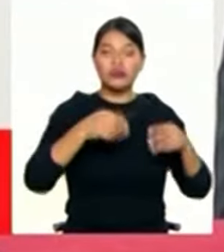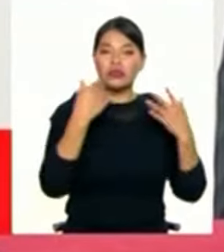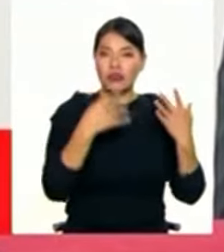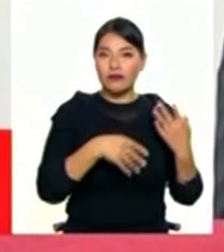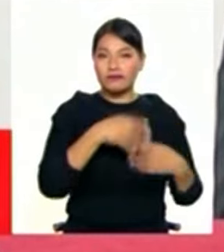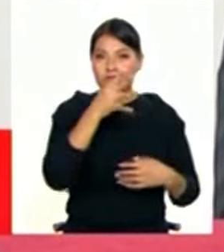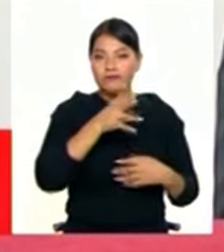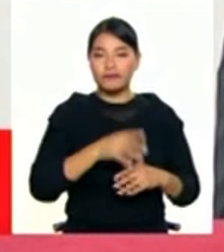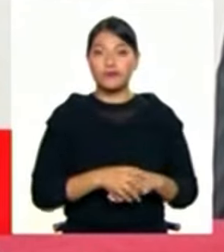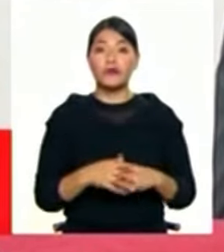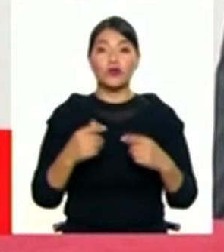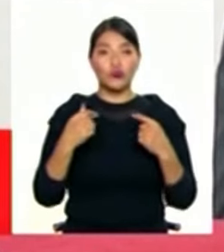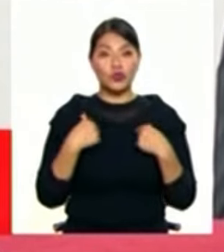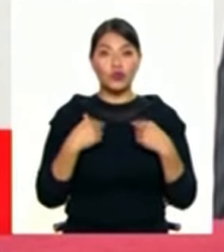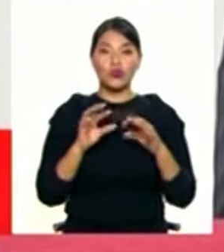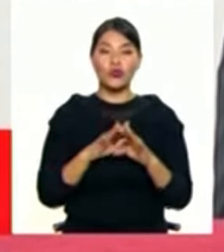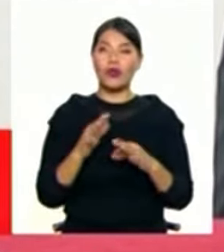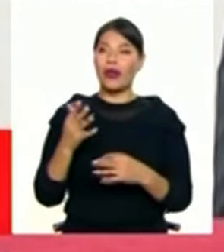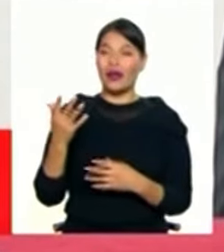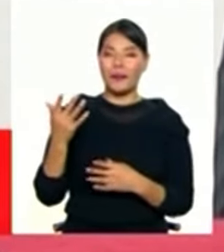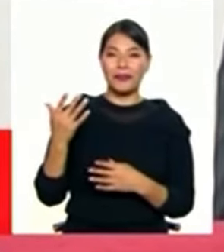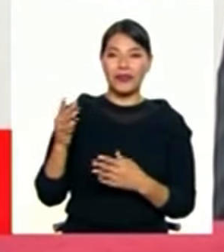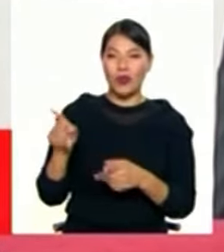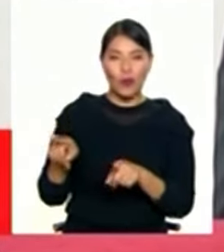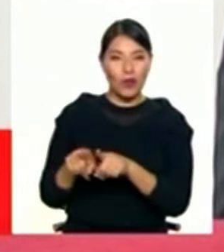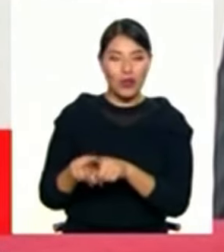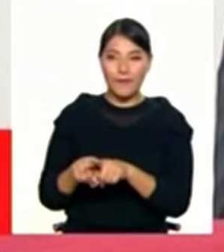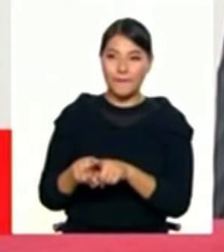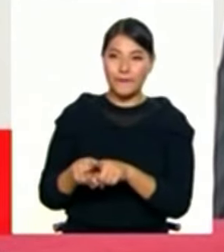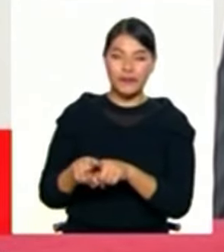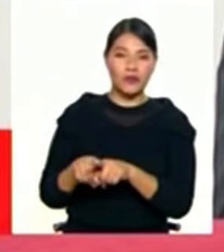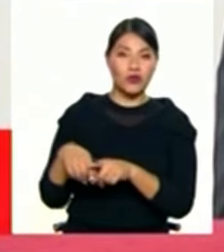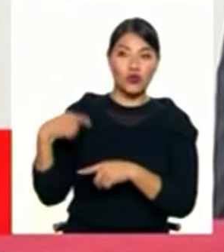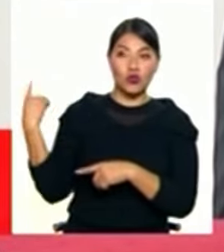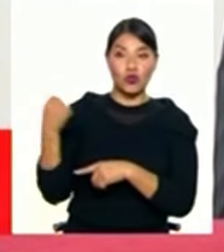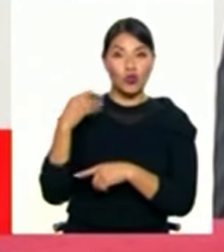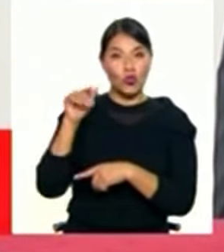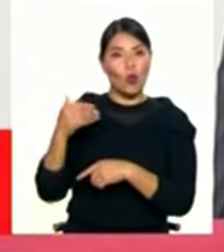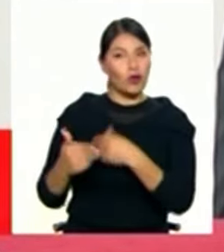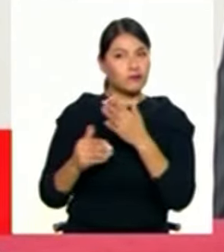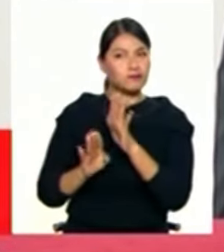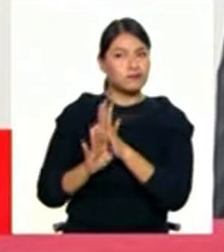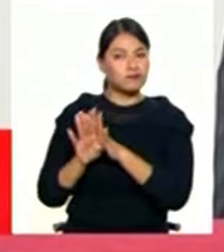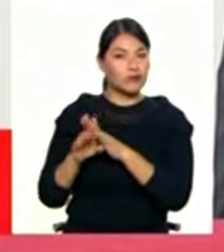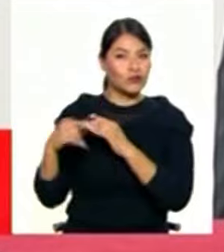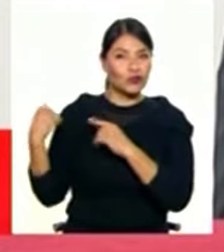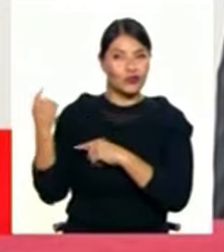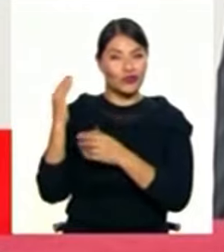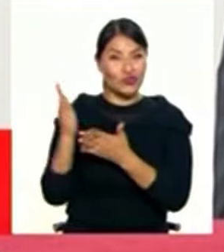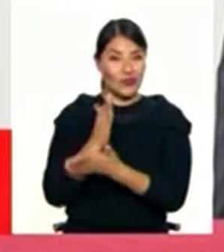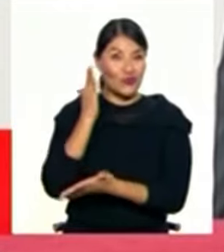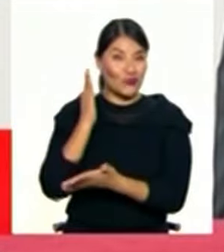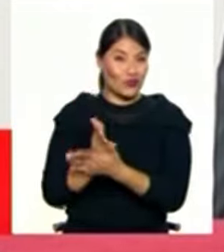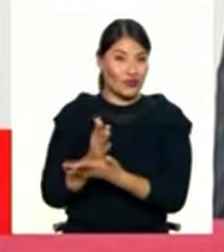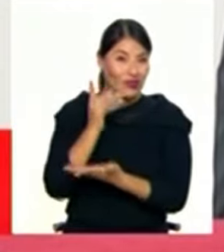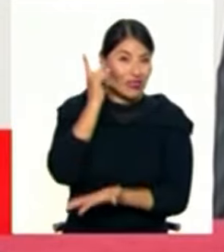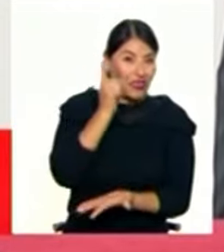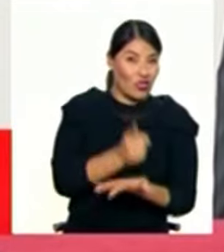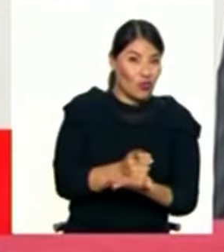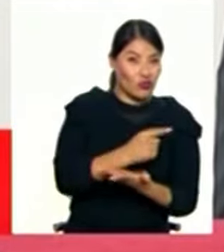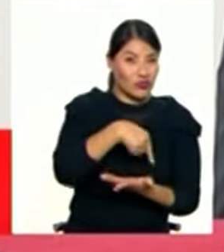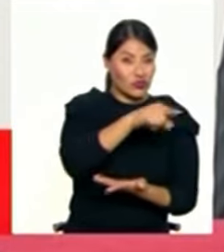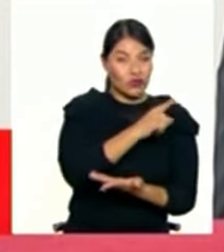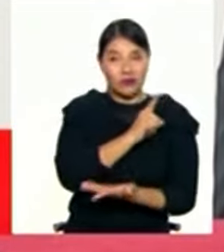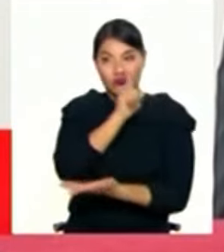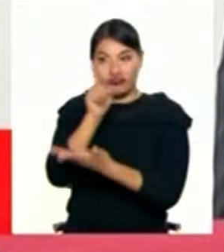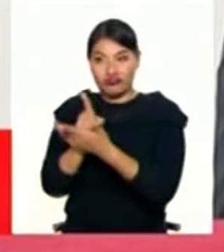descartamos cualquier posibilidad de que vaya a prosperar esta denuncia interpuesta en